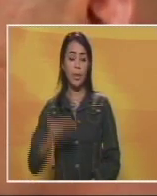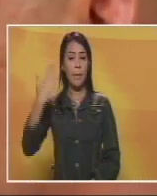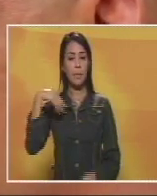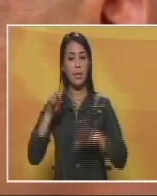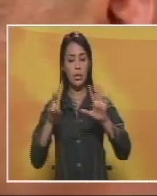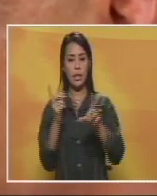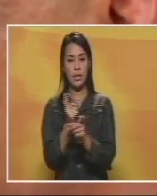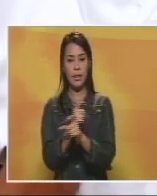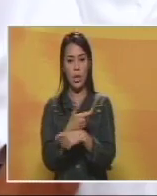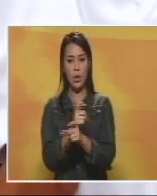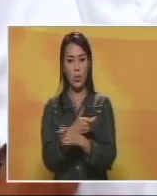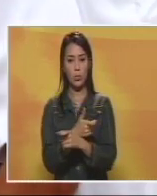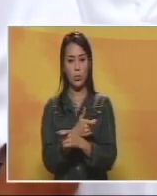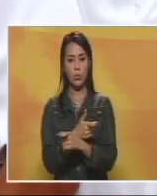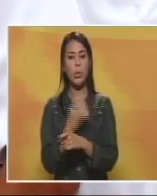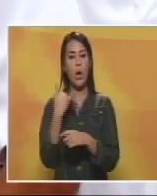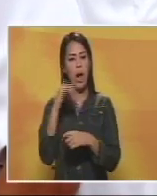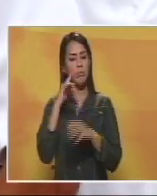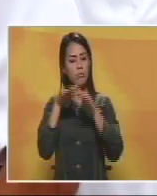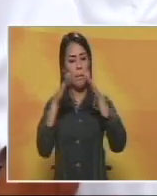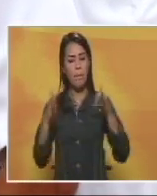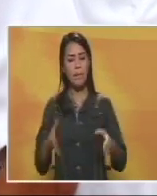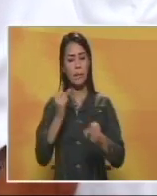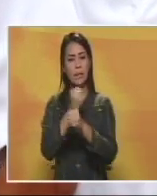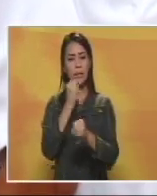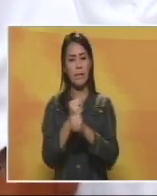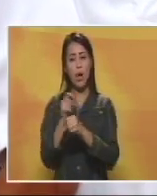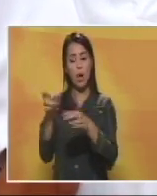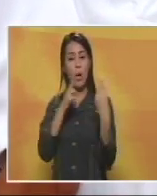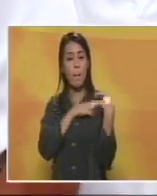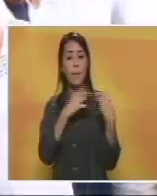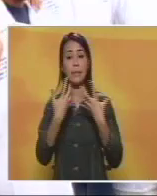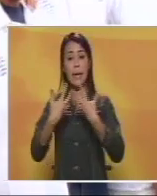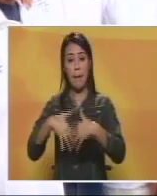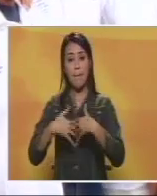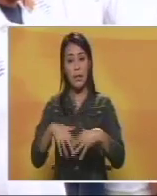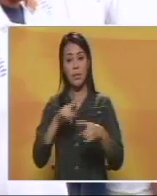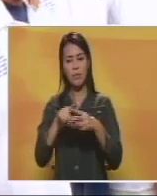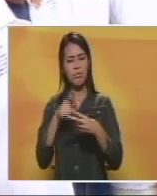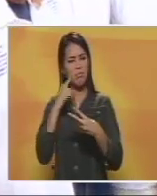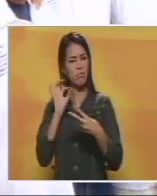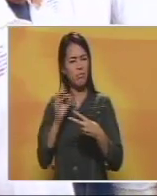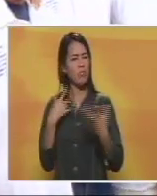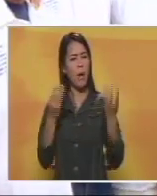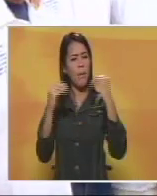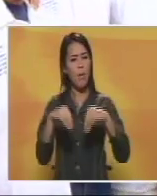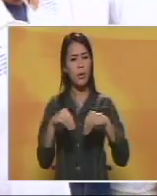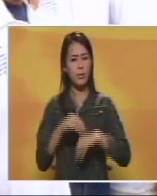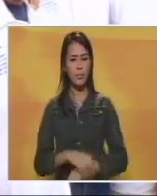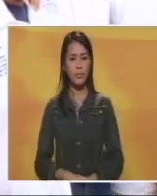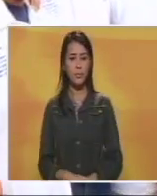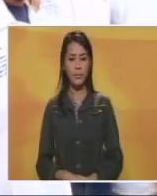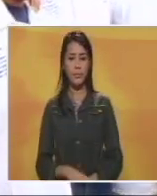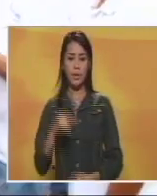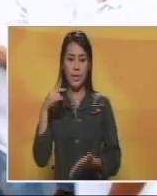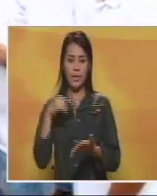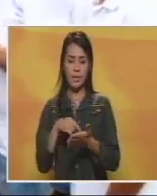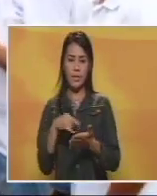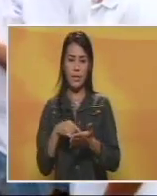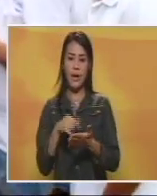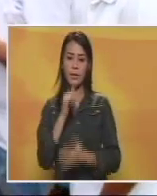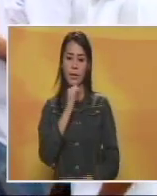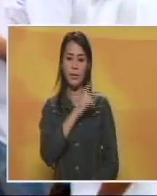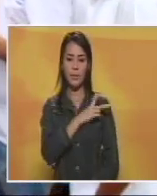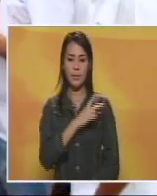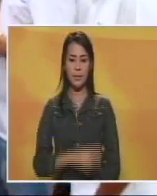7 de agosto se instaló una mesa de trabajo con el sindicato y la empresa a fin de llegar a un acuerdo. En Carabobo, Ruth